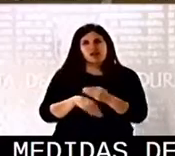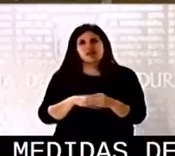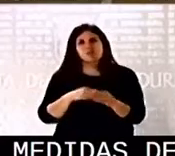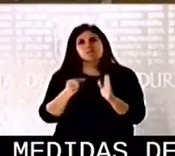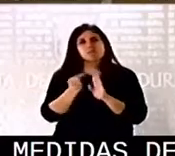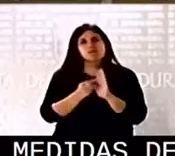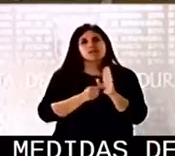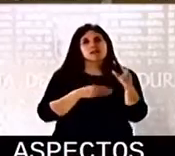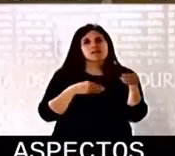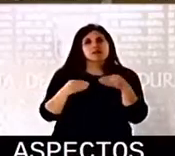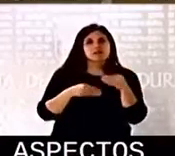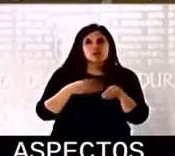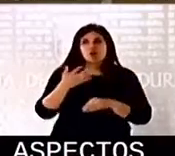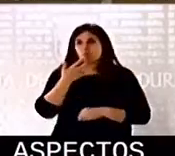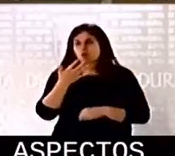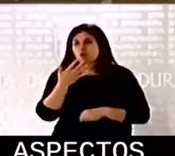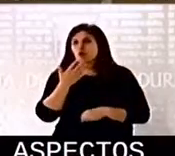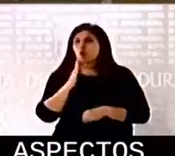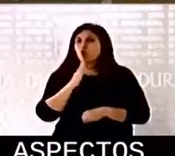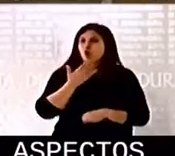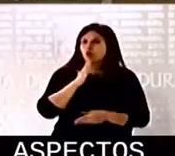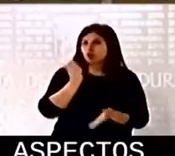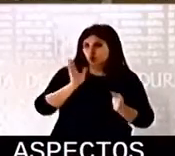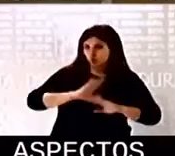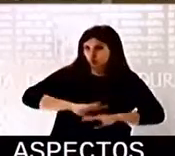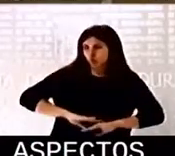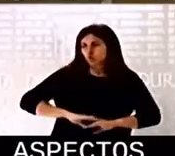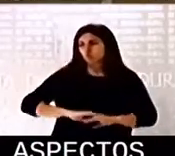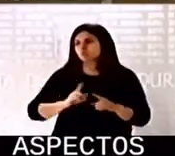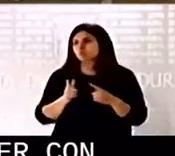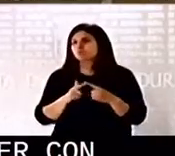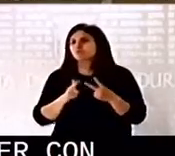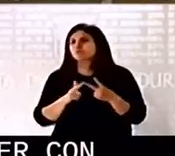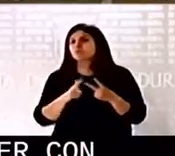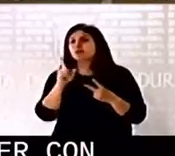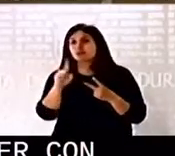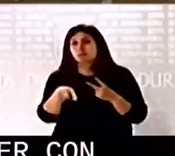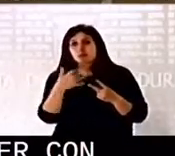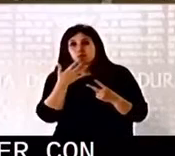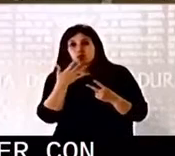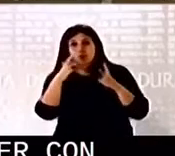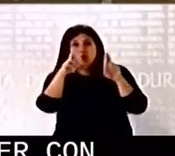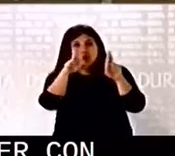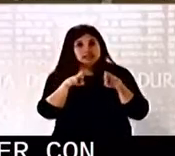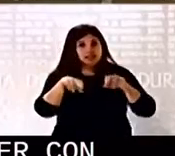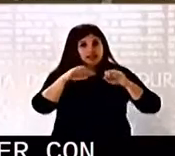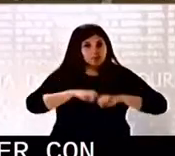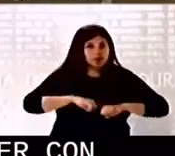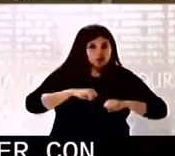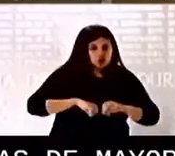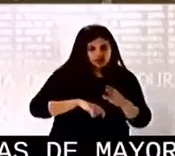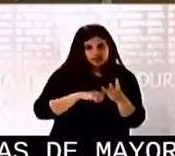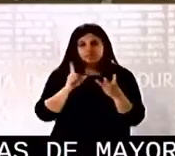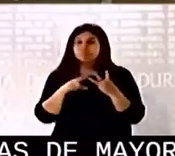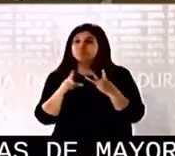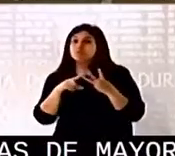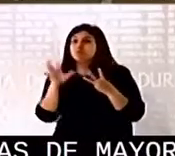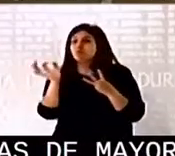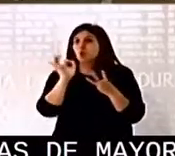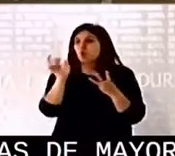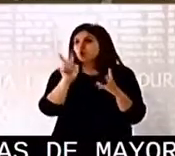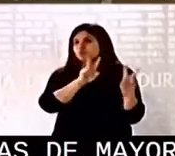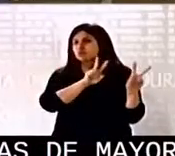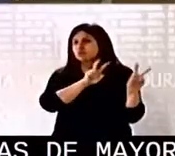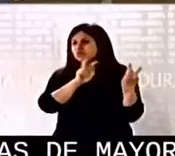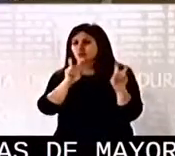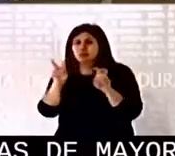aspectos como el ocio nocturno, que tendrán que ver con aspectos como, por ejemplo, las residencias de mayores o que tendrán que ver con otros aspectos